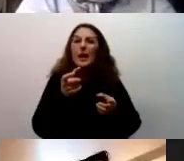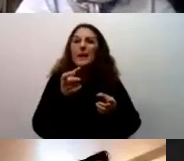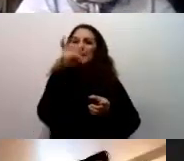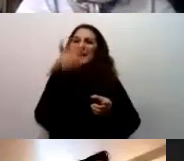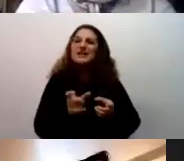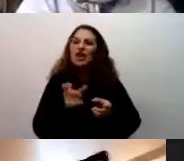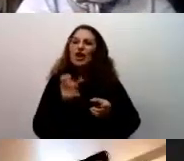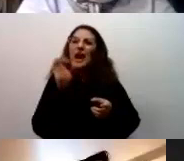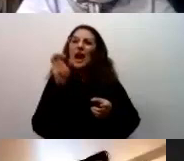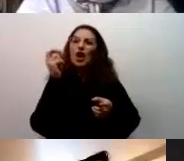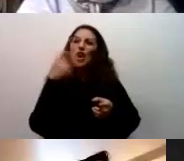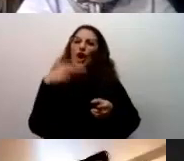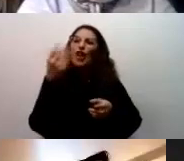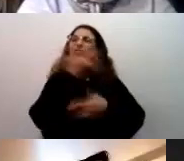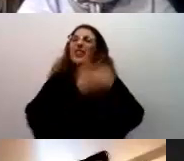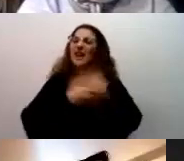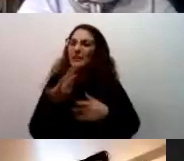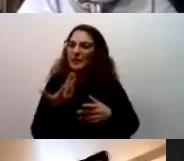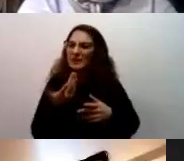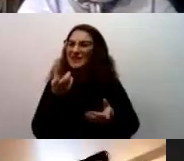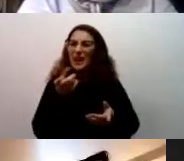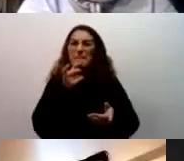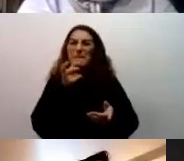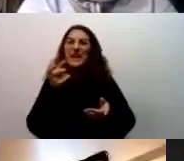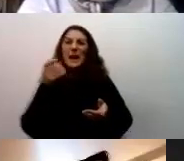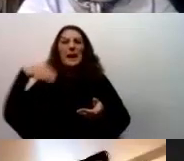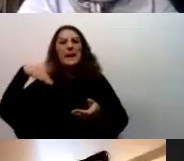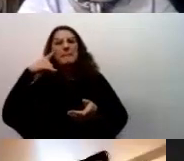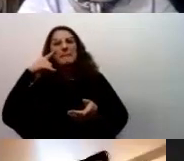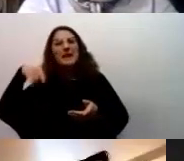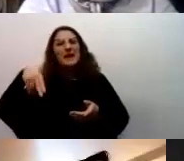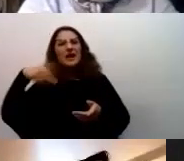Y diferentes grupos han conseguido